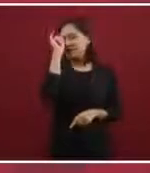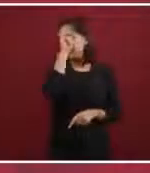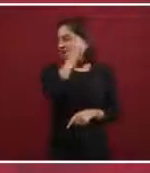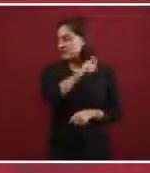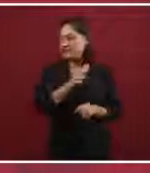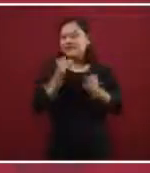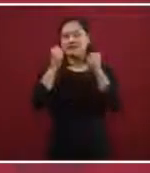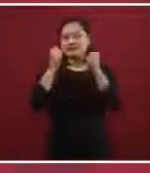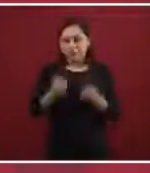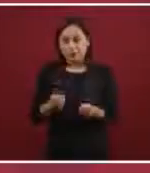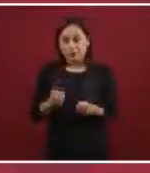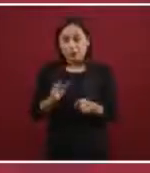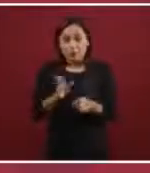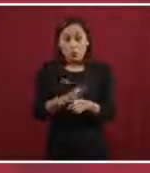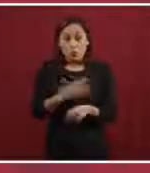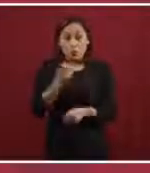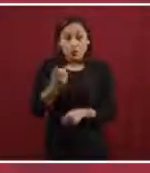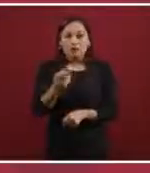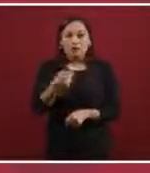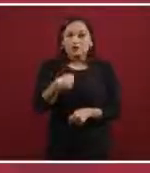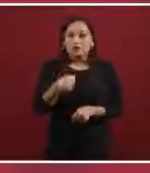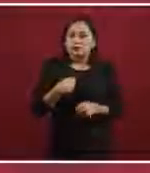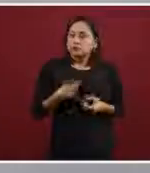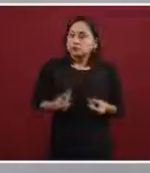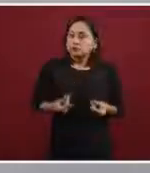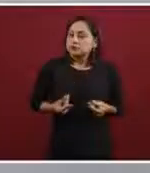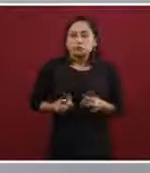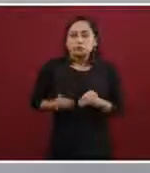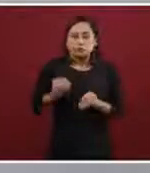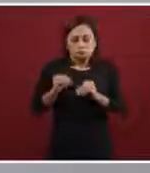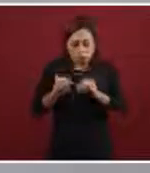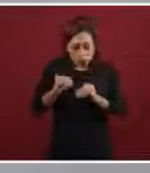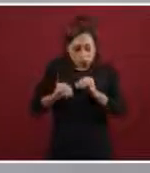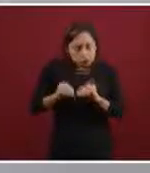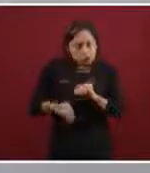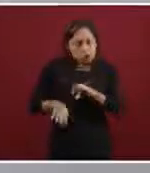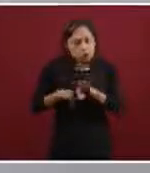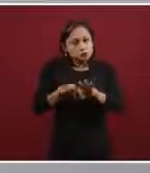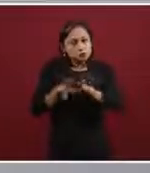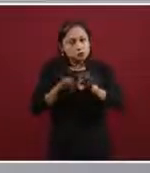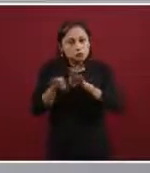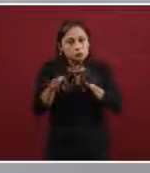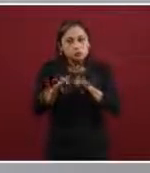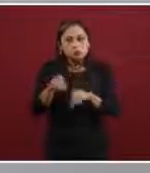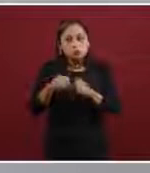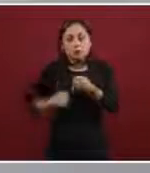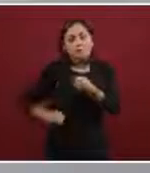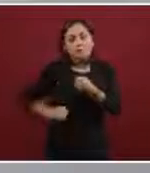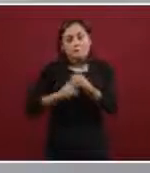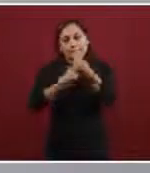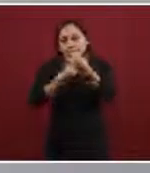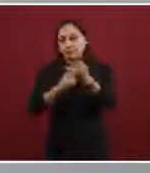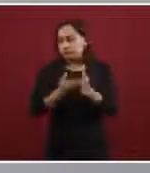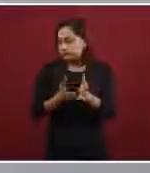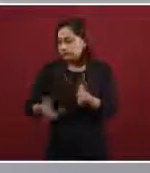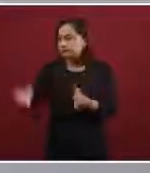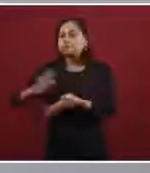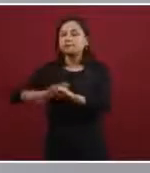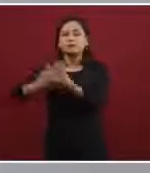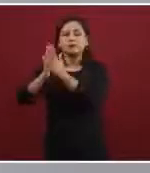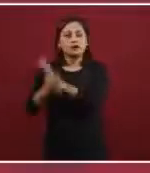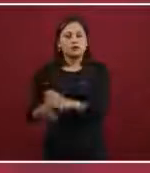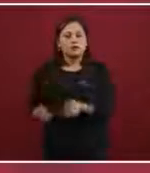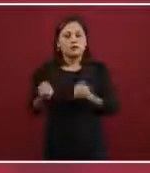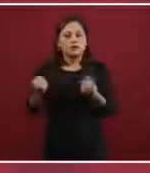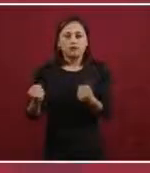pero eso también da la prisa por qué voy a conocer esto bueno porque